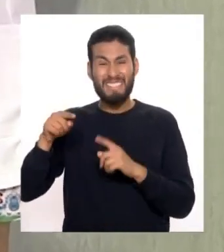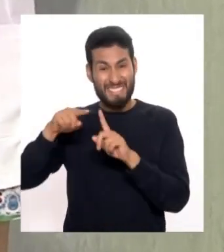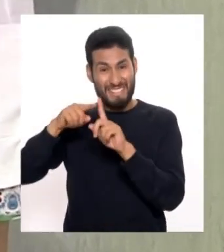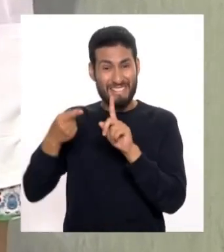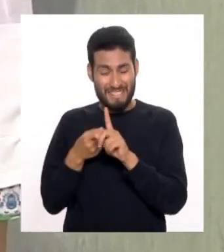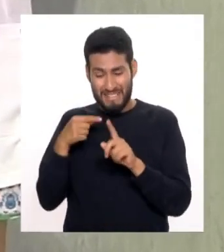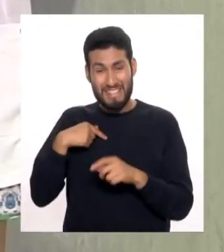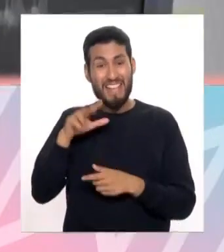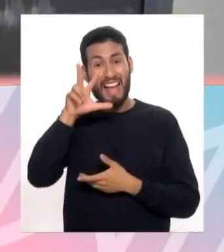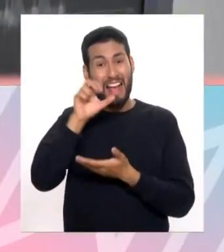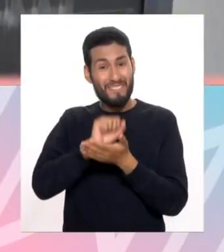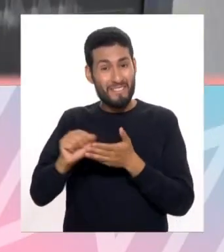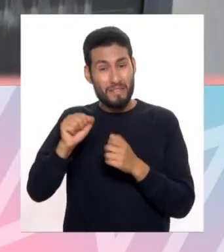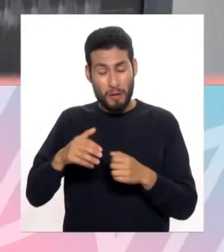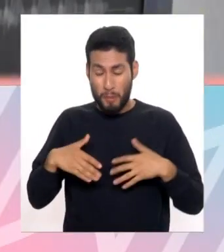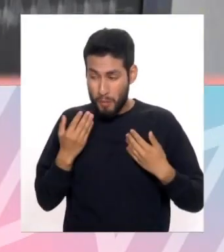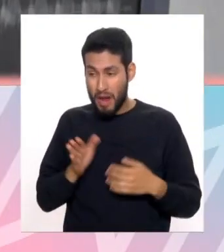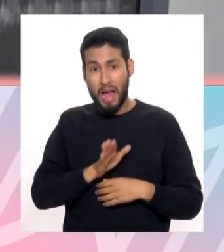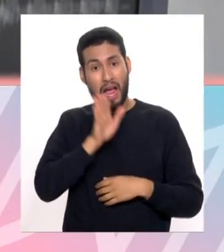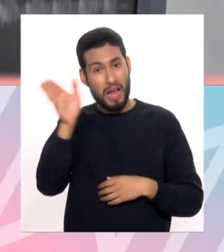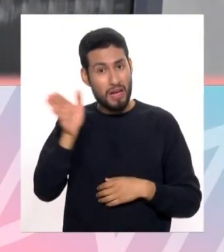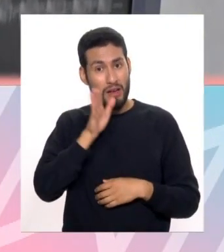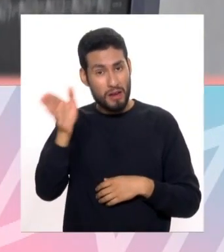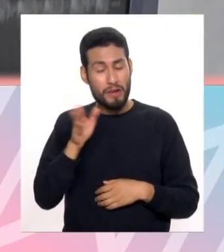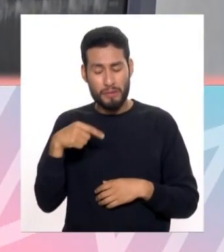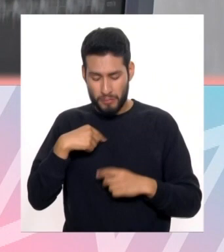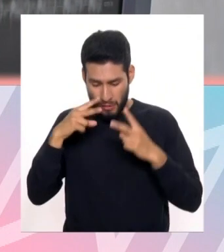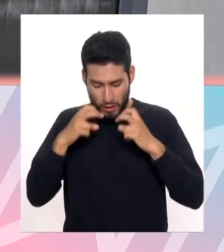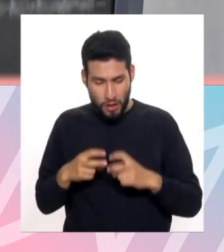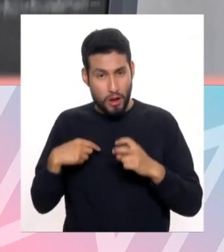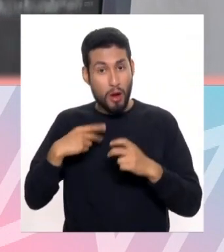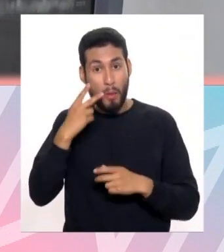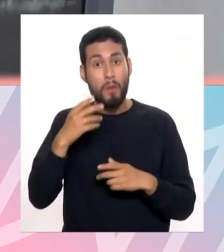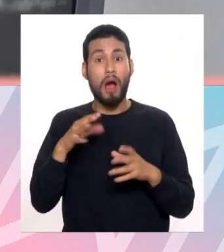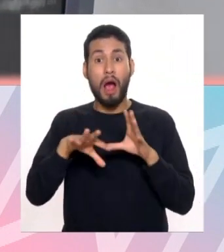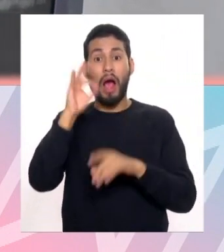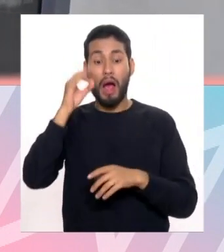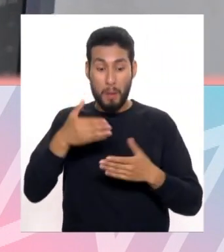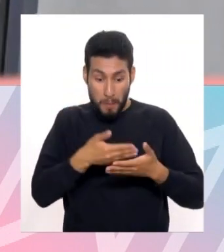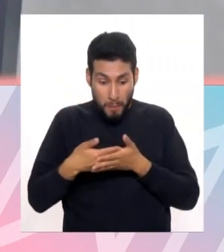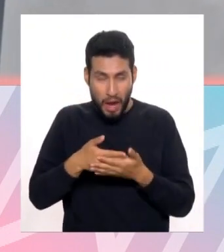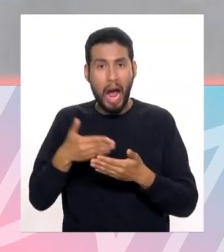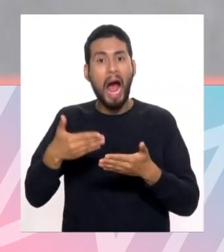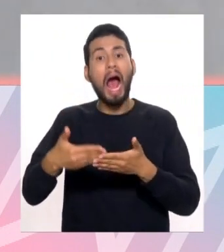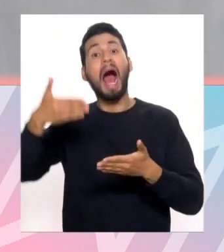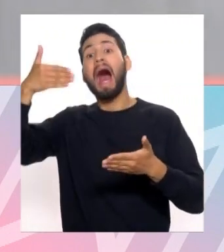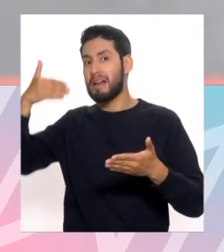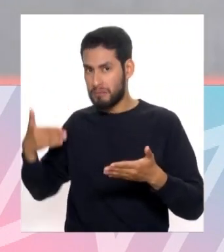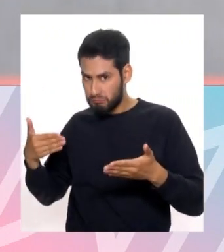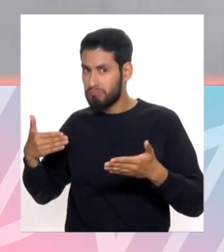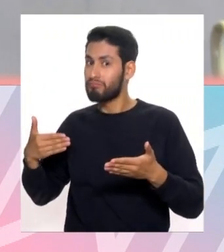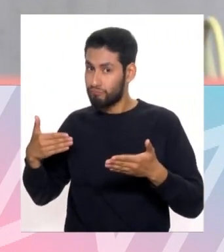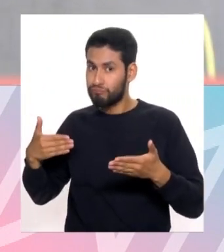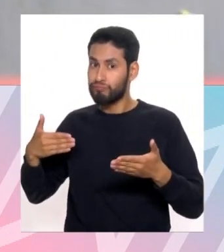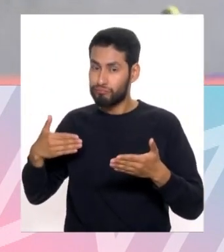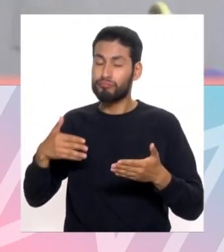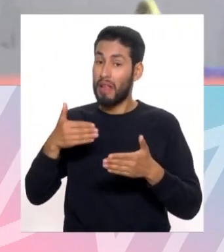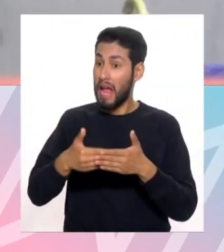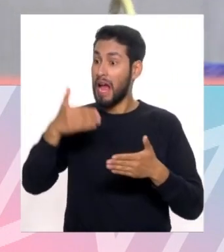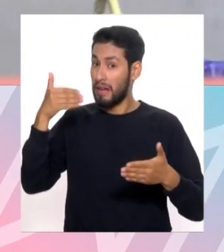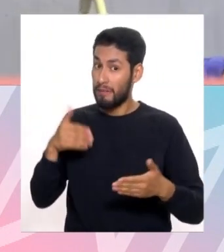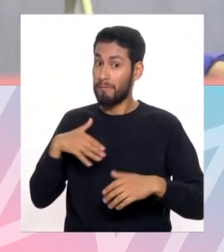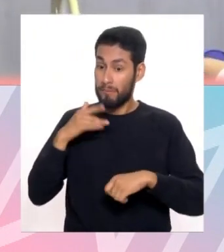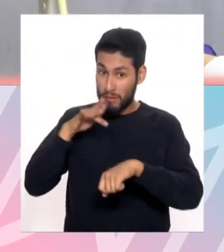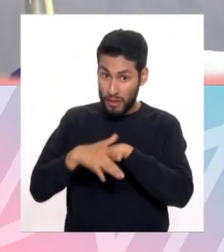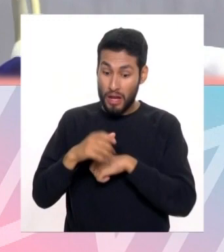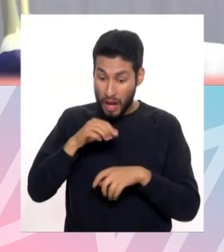ese primer trimestre nosotros podemos hacer el diagnóstico de muchas patologías fetales y podemos prevenir, y en el caso de que